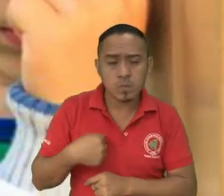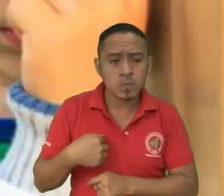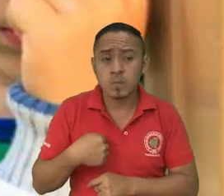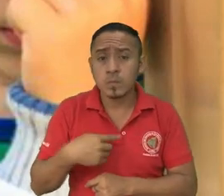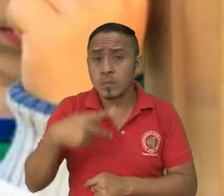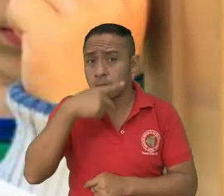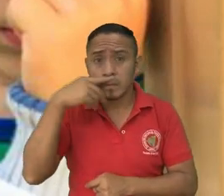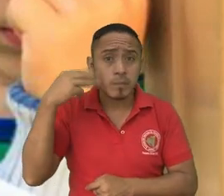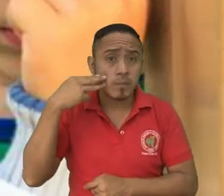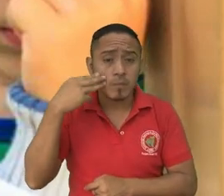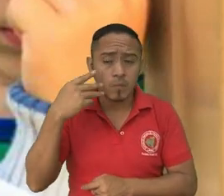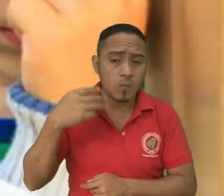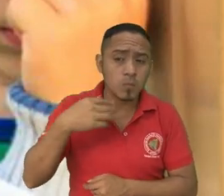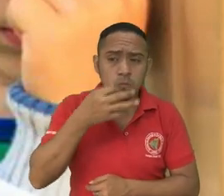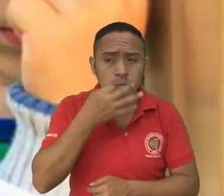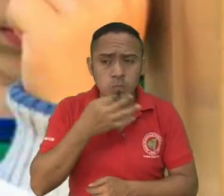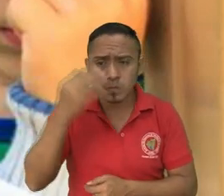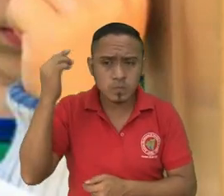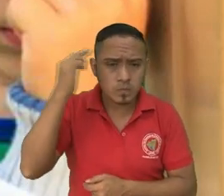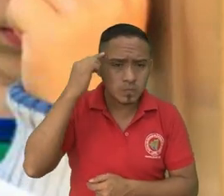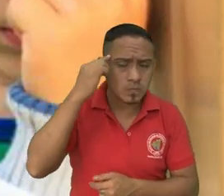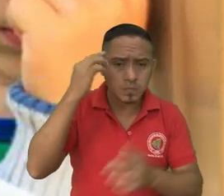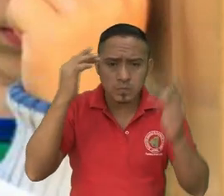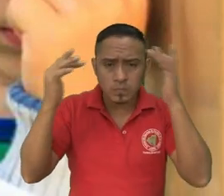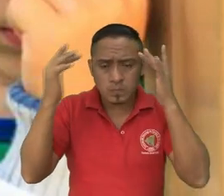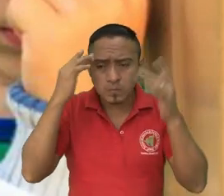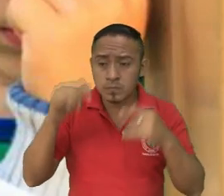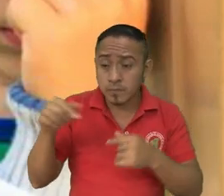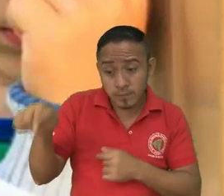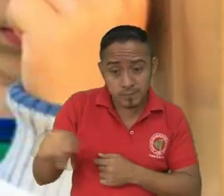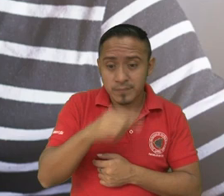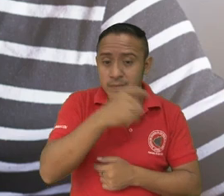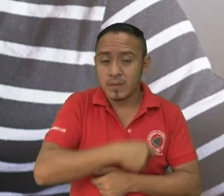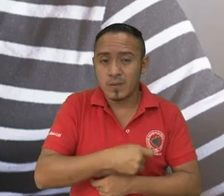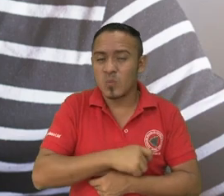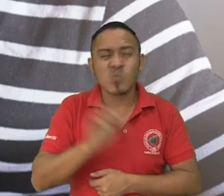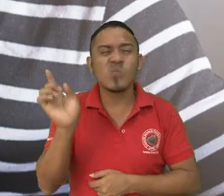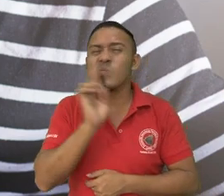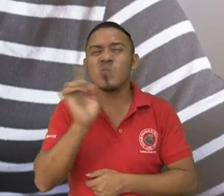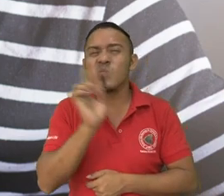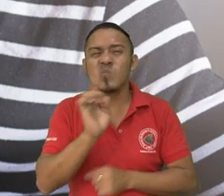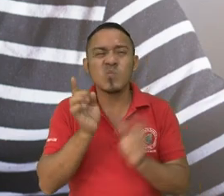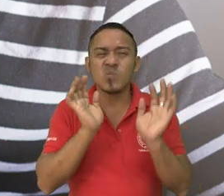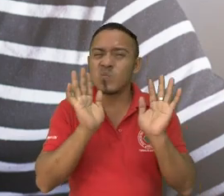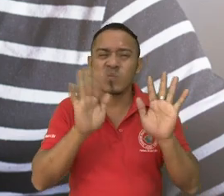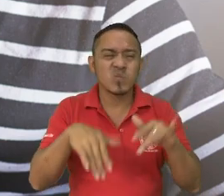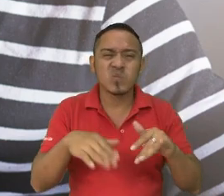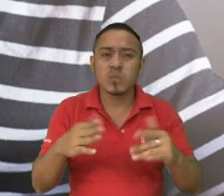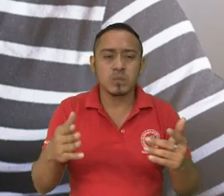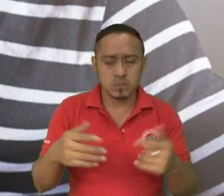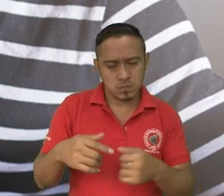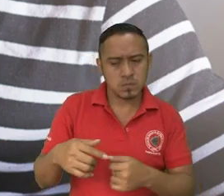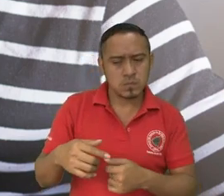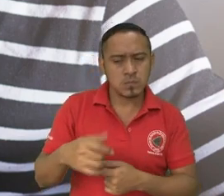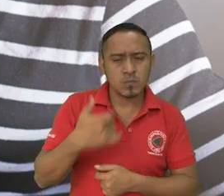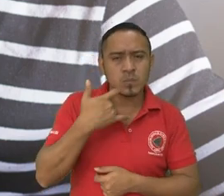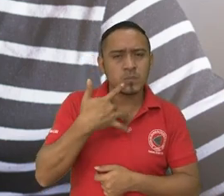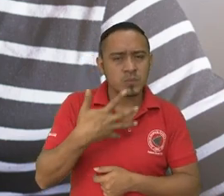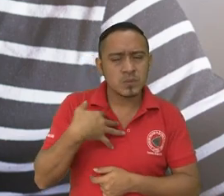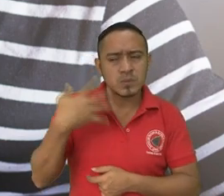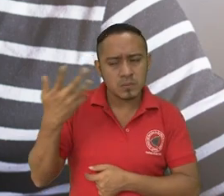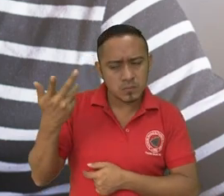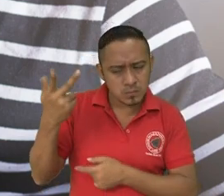donde tiene que estar el padre pendiente, cuando el niño no quiere ir a clase y dice, no, yo no quiero ir a clase, pero hay que ver